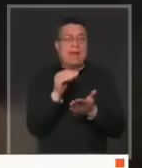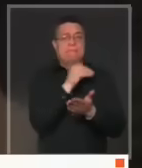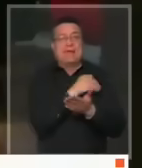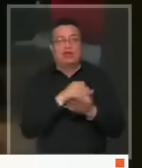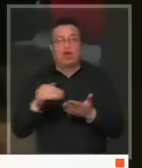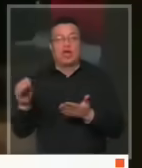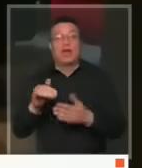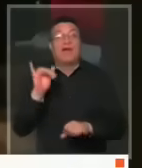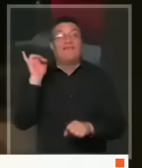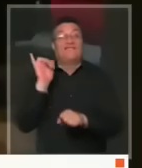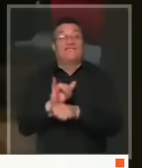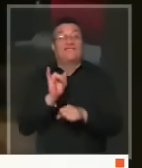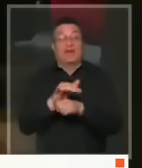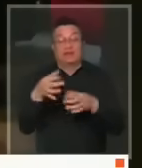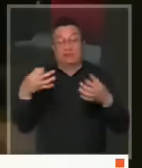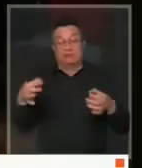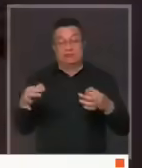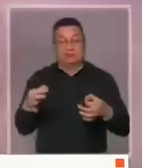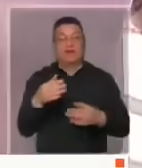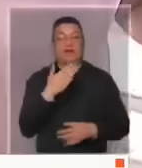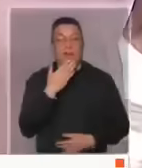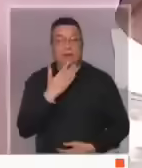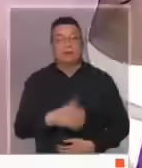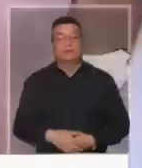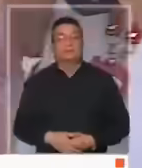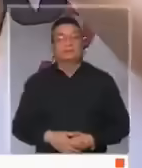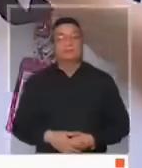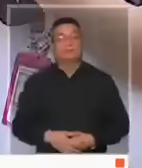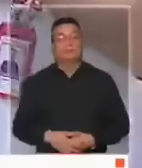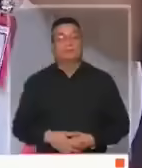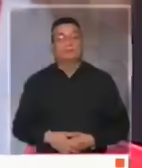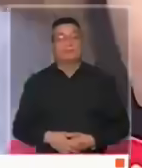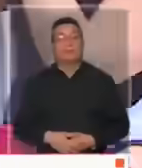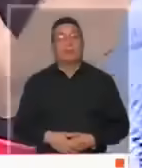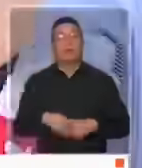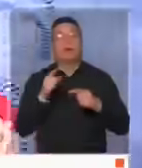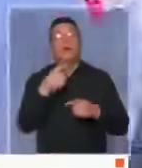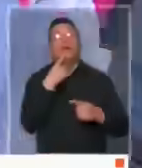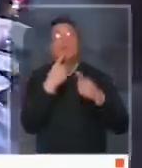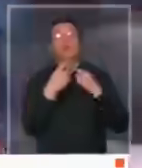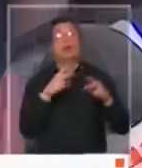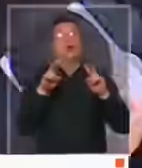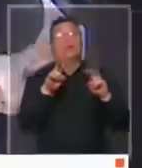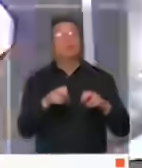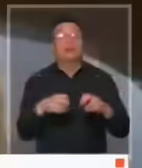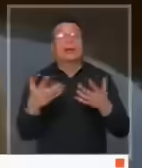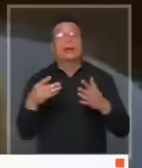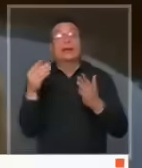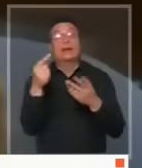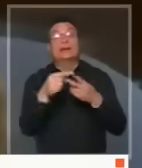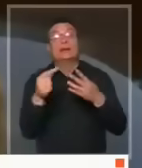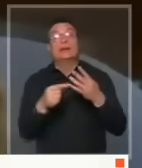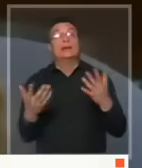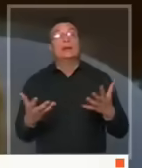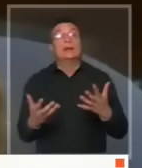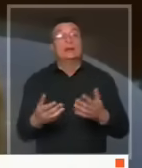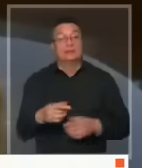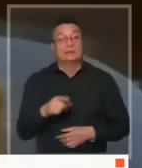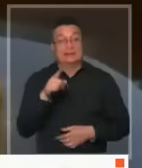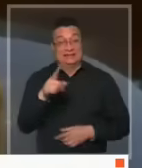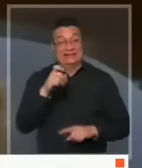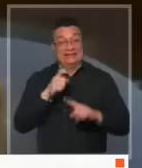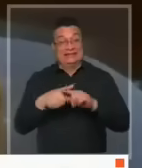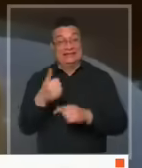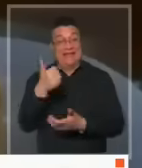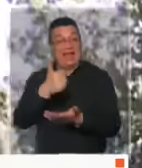y falsificación de instrumento público. ¿Algo que nos puedan contar respecto a esta incautación? ¿De qué se tratan los elementos? El caso de la ex jefa